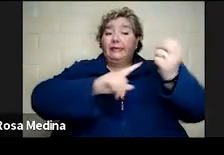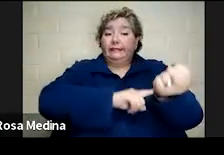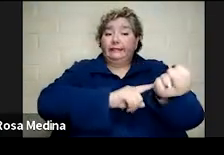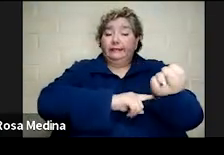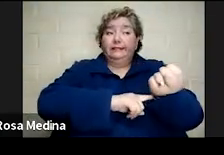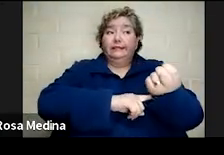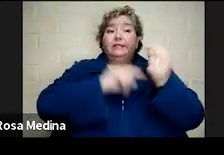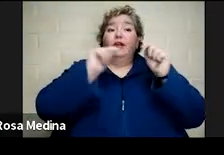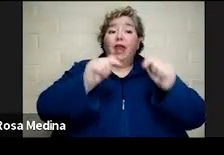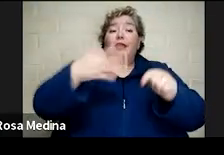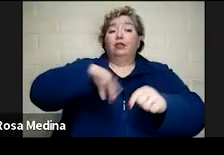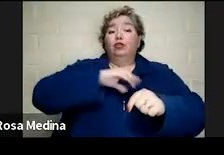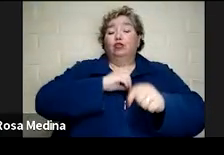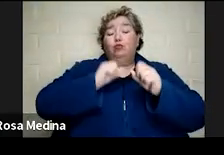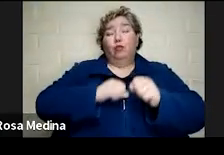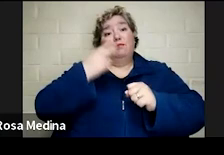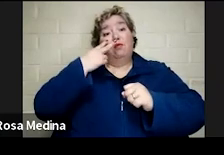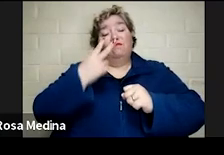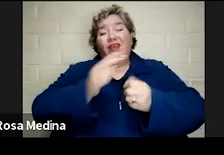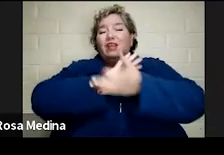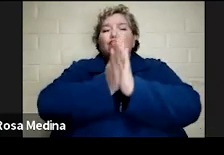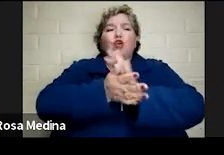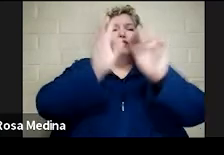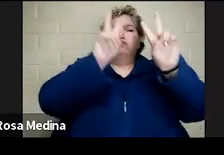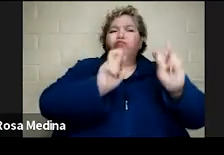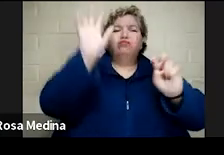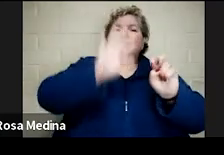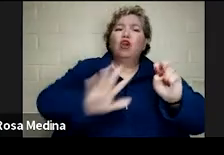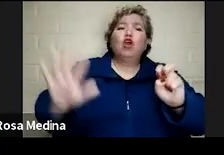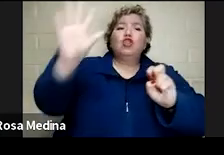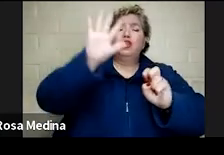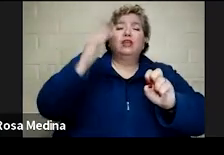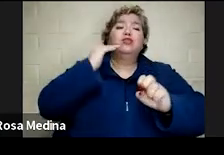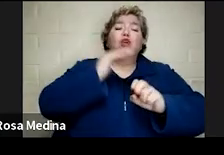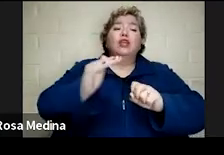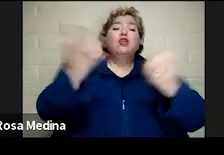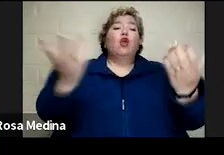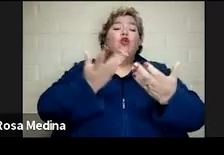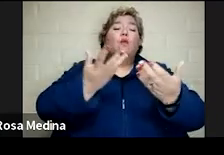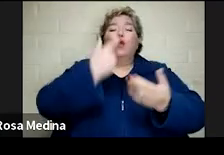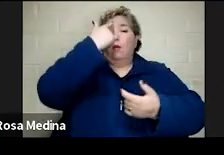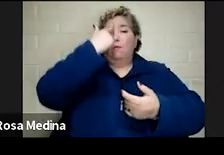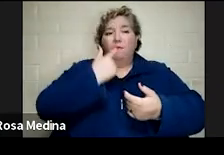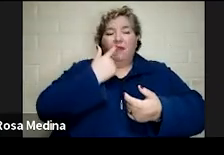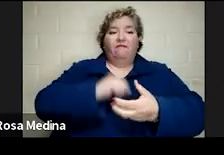ir viendo todo como este contexto del niño y cómo está su perfil cognitivo.